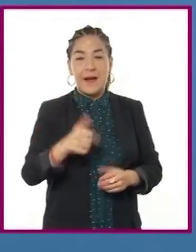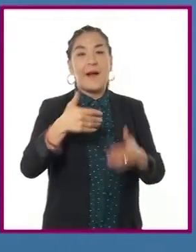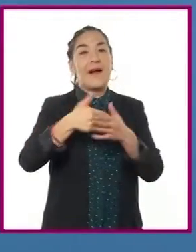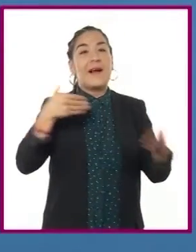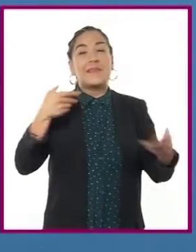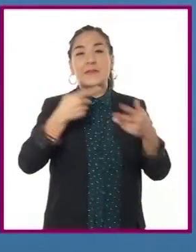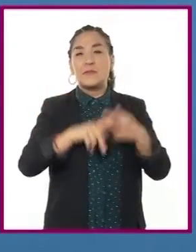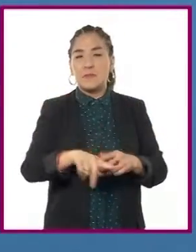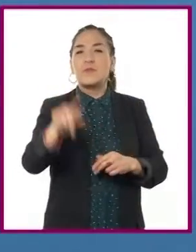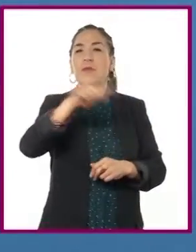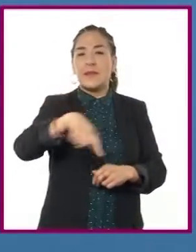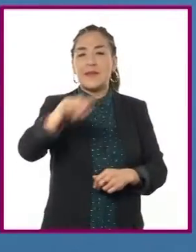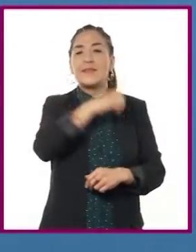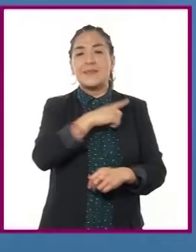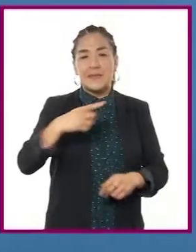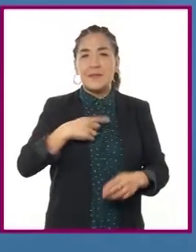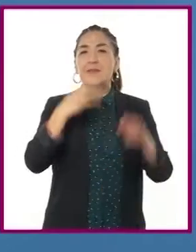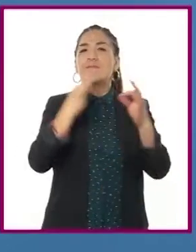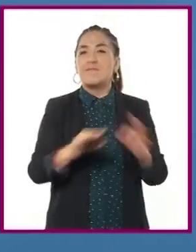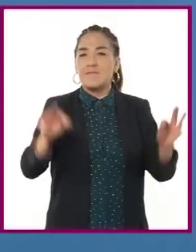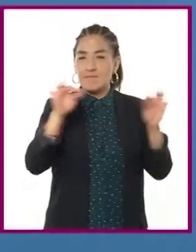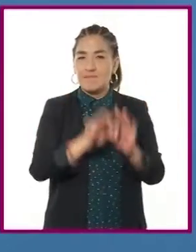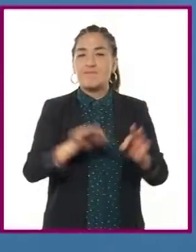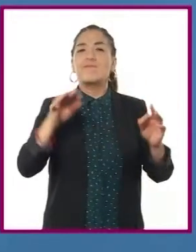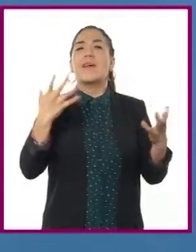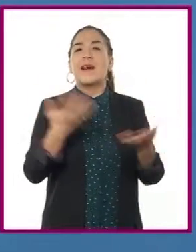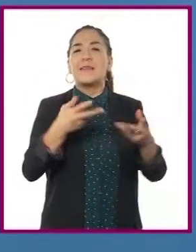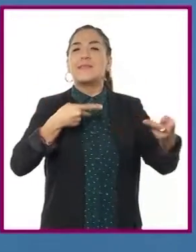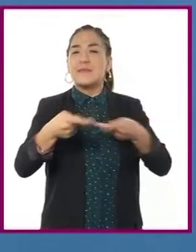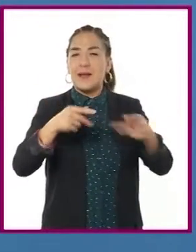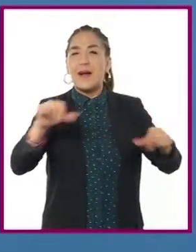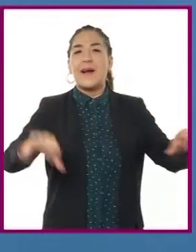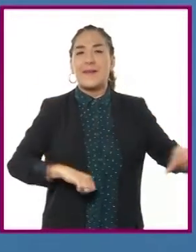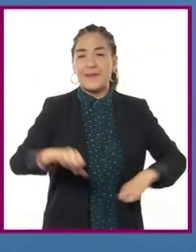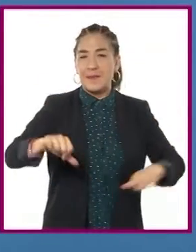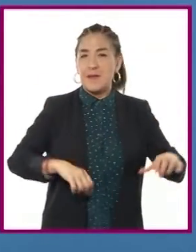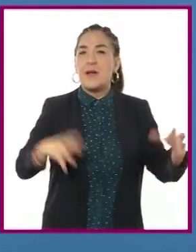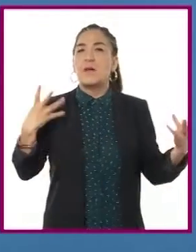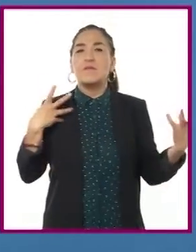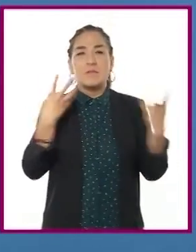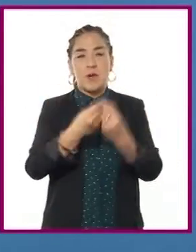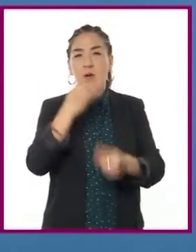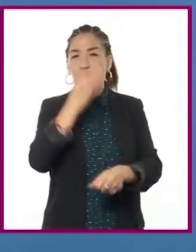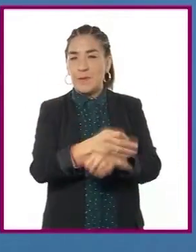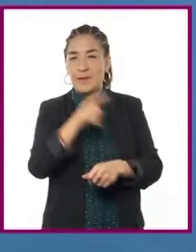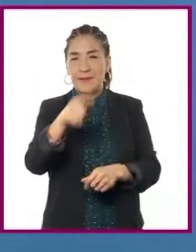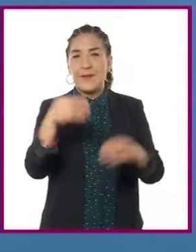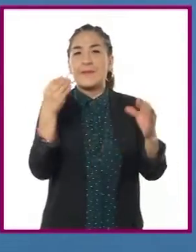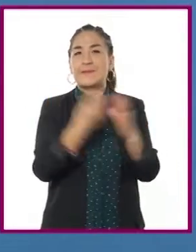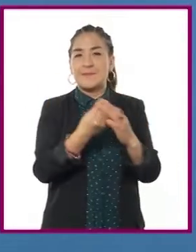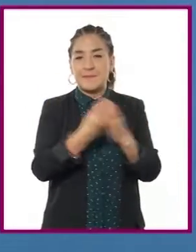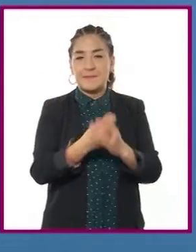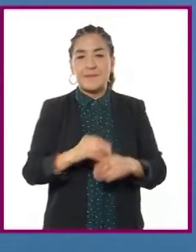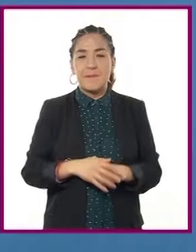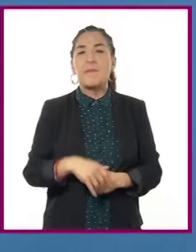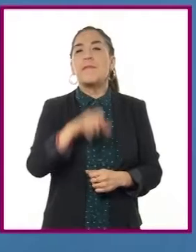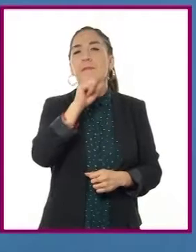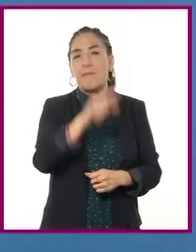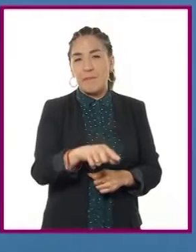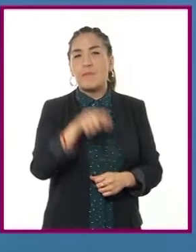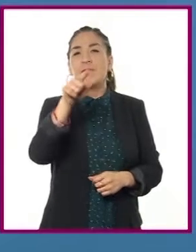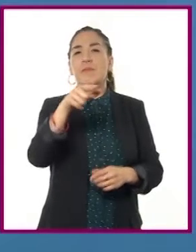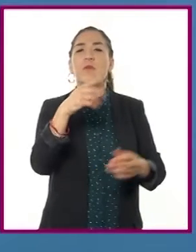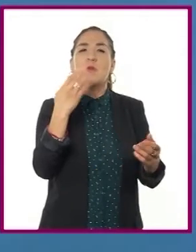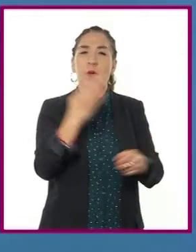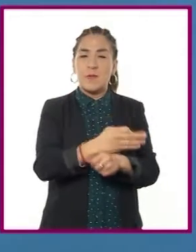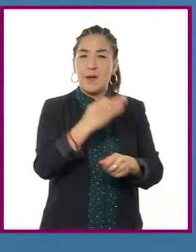iniciar, les recuerdo que es importante que participen en las actividades planteadas a lo largo de la sesión. También les invito a